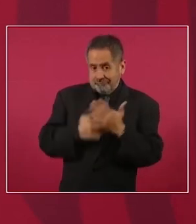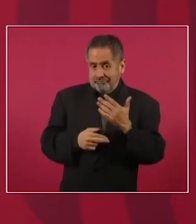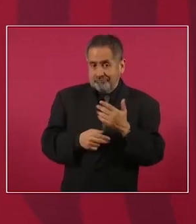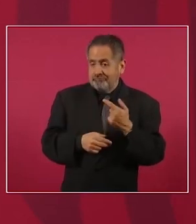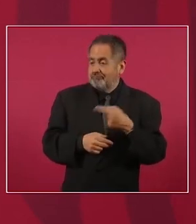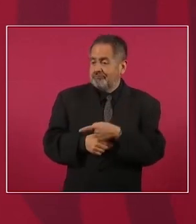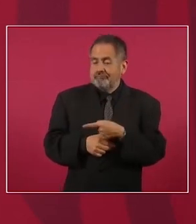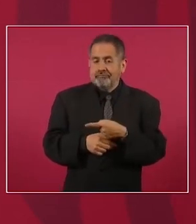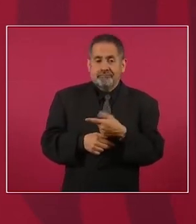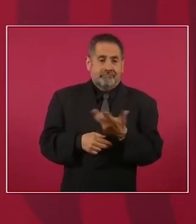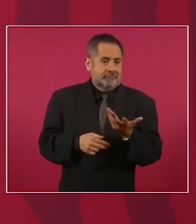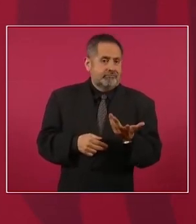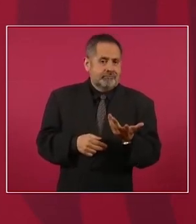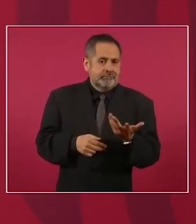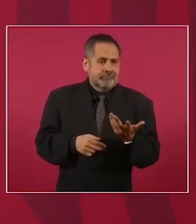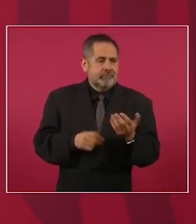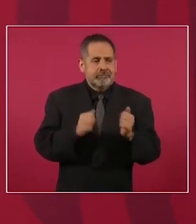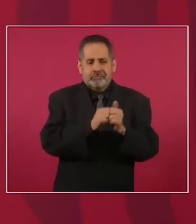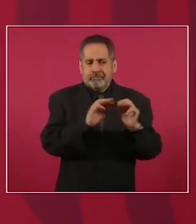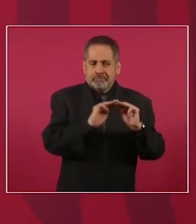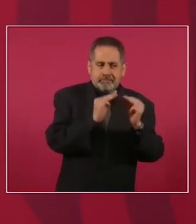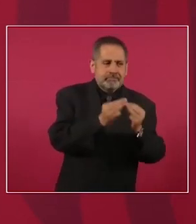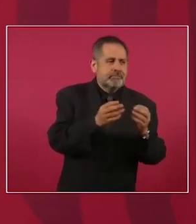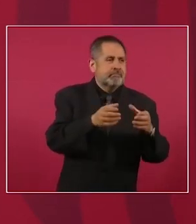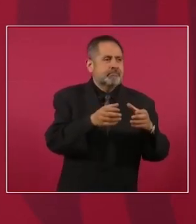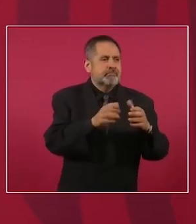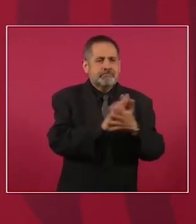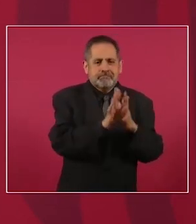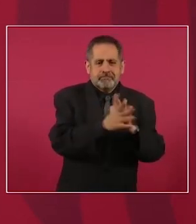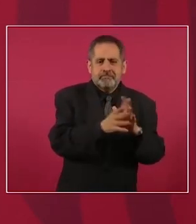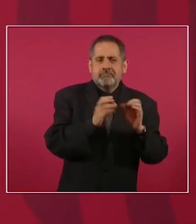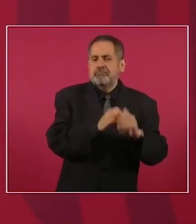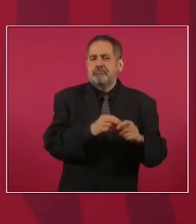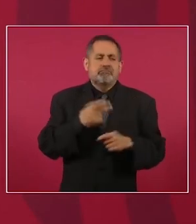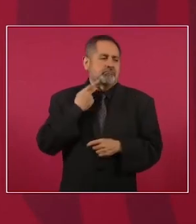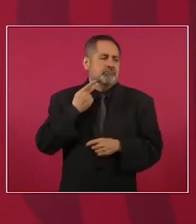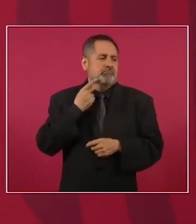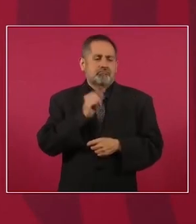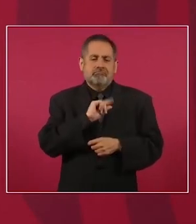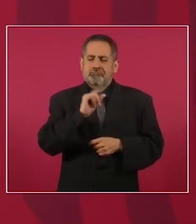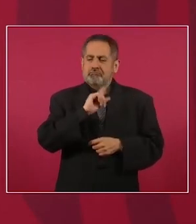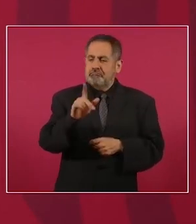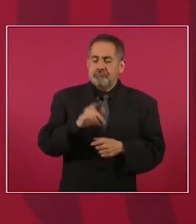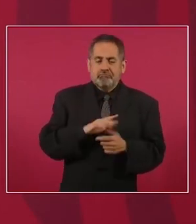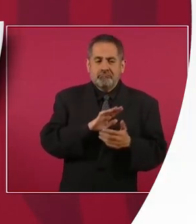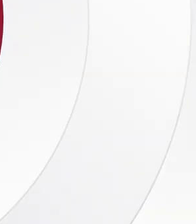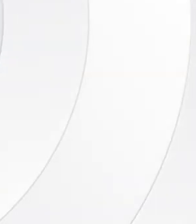Llámese delincuencia organizada o delincuencia de cuello blanco.